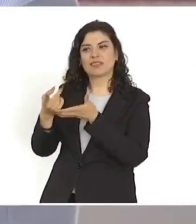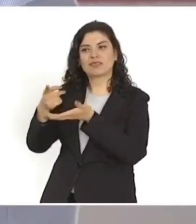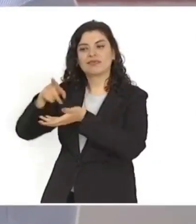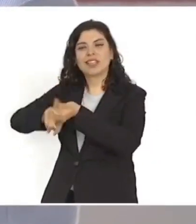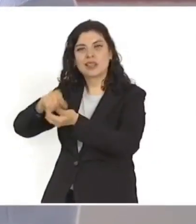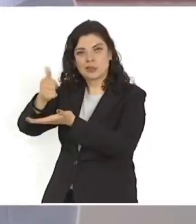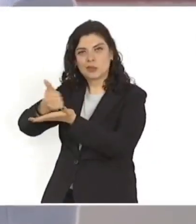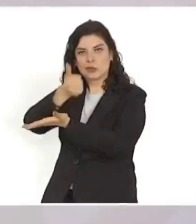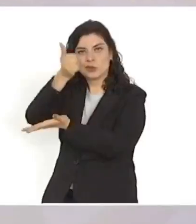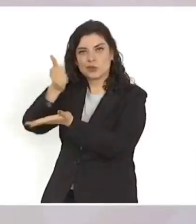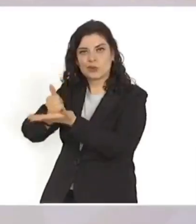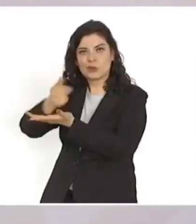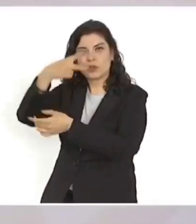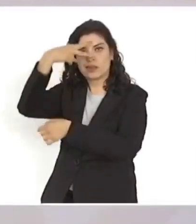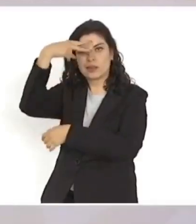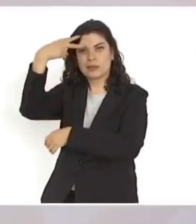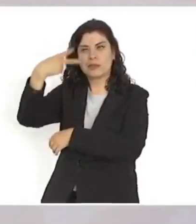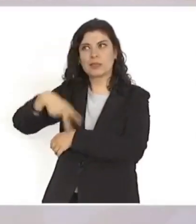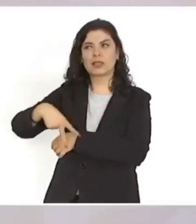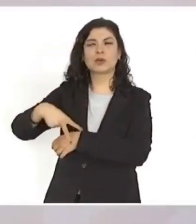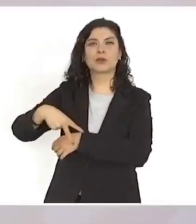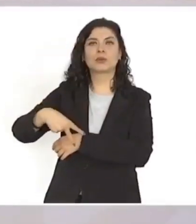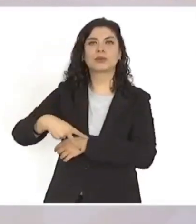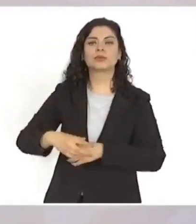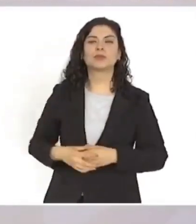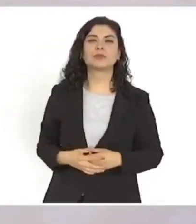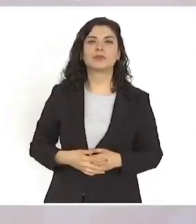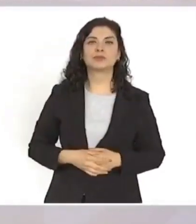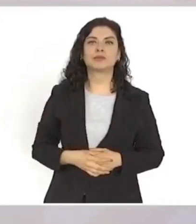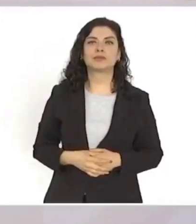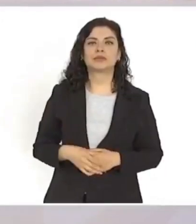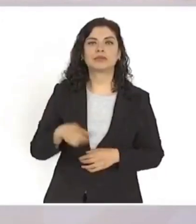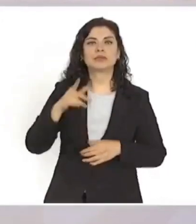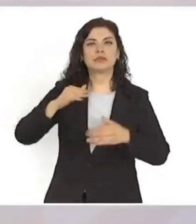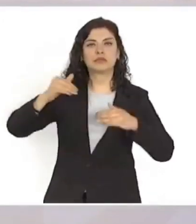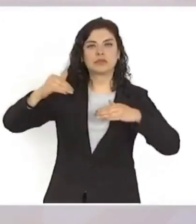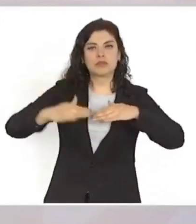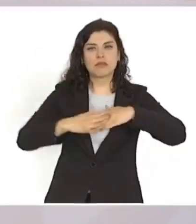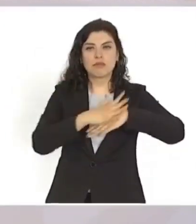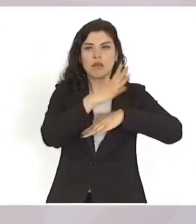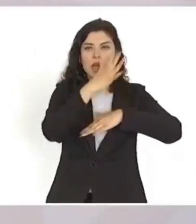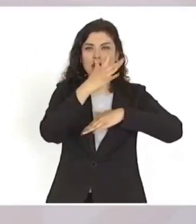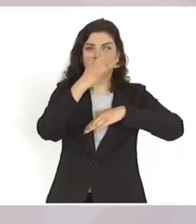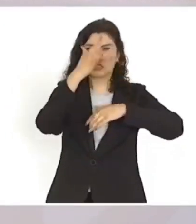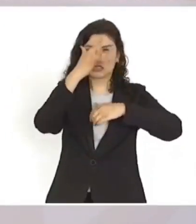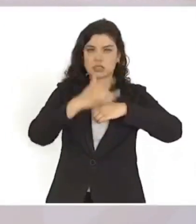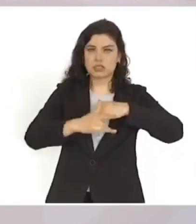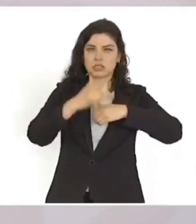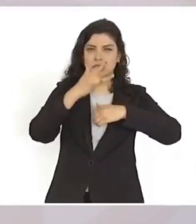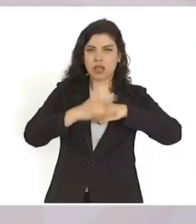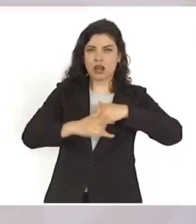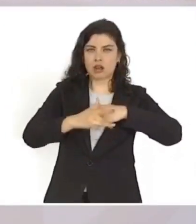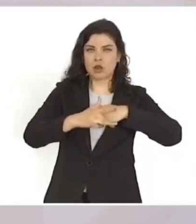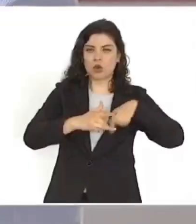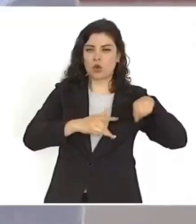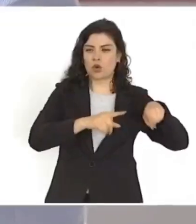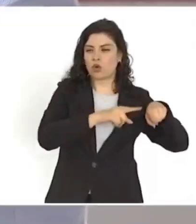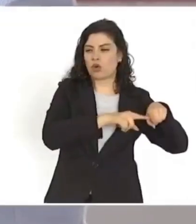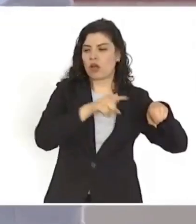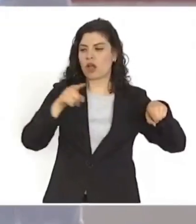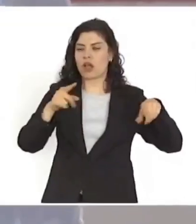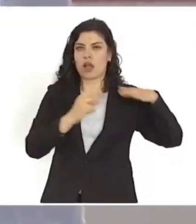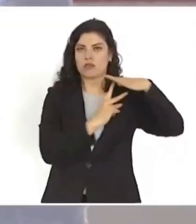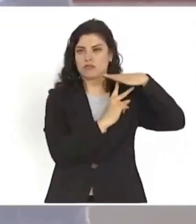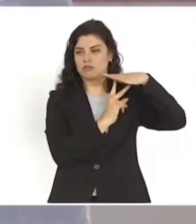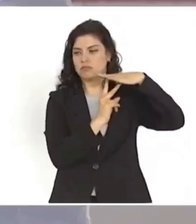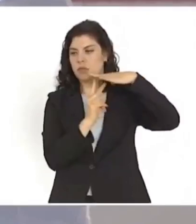ya de Valle de Chalco hacia Santa Marta,